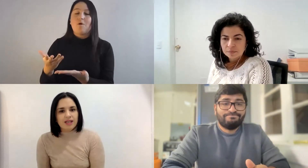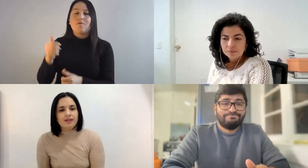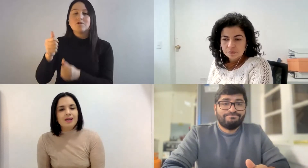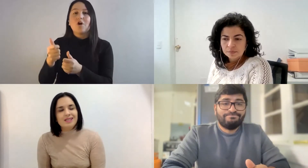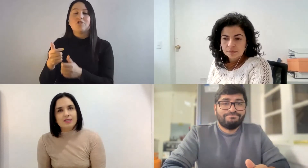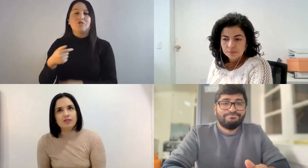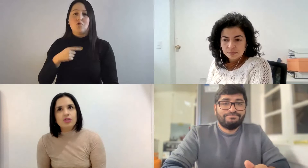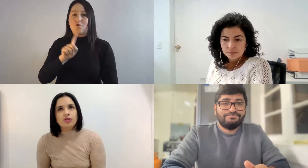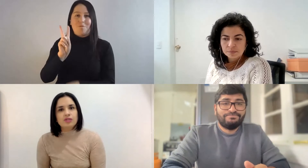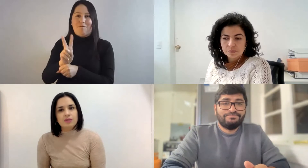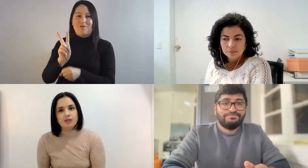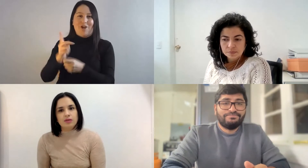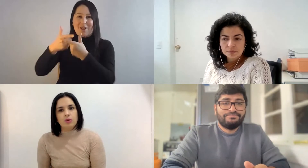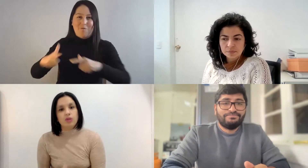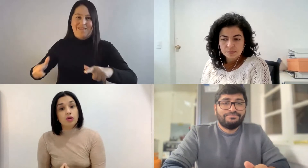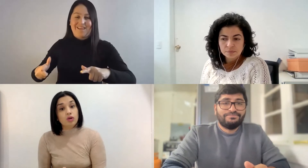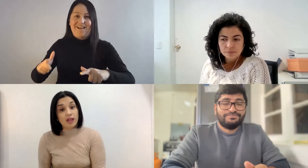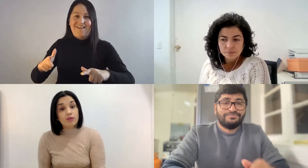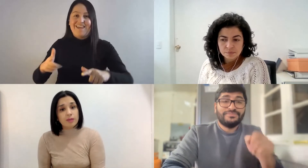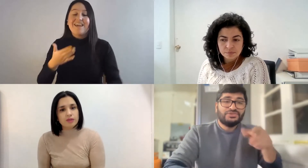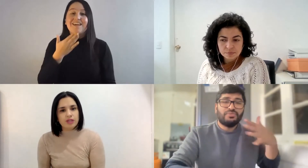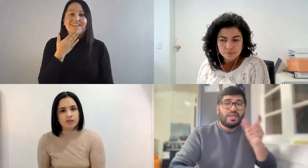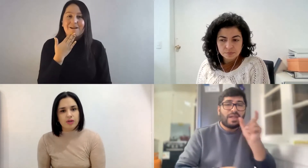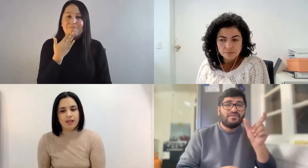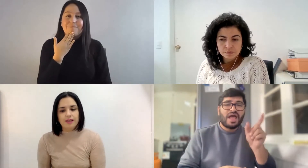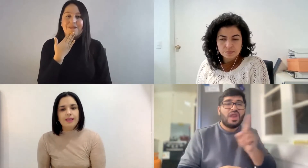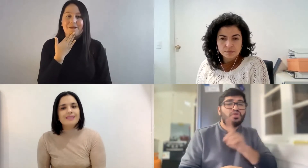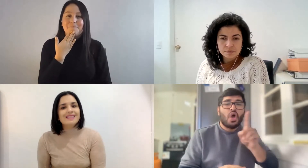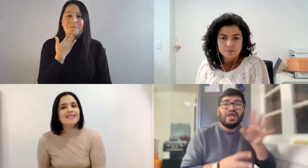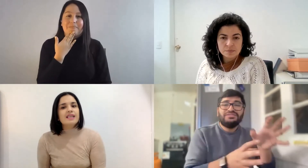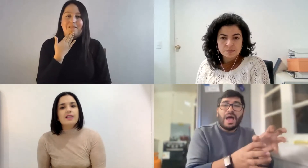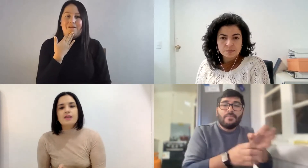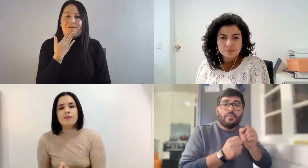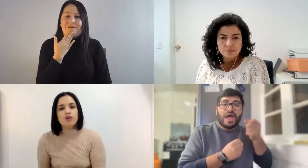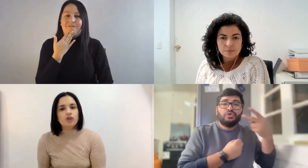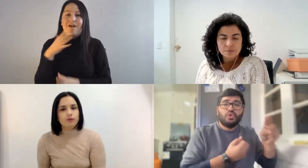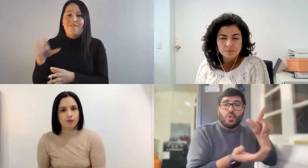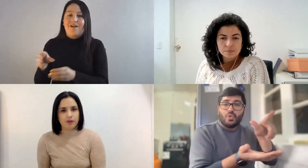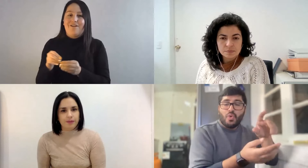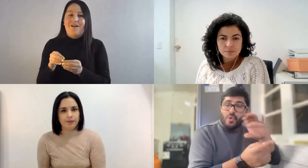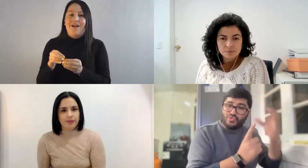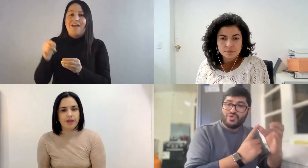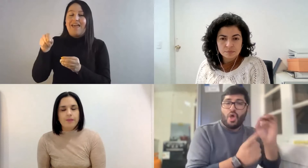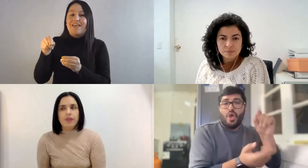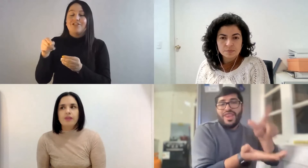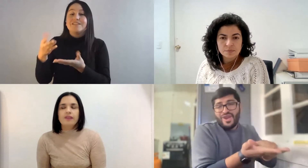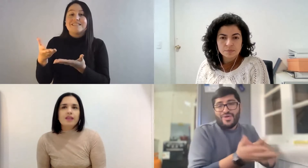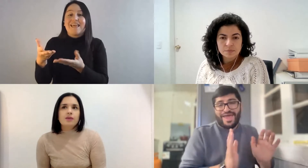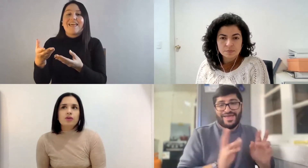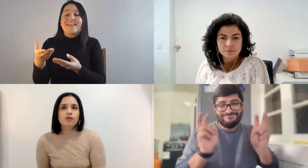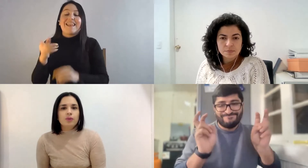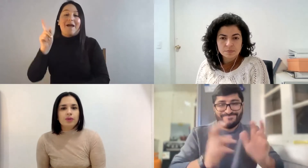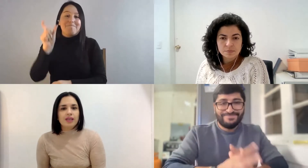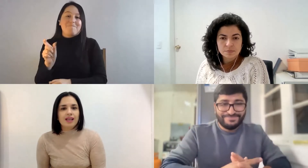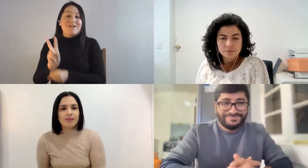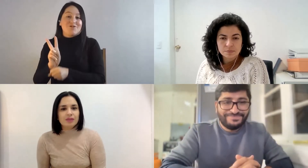sabemos que la internalización de los conocimientos, cuando lo da una persona sorda, se adquiere de mejor forma, ¿ya? Se adquiere de